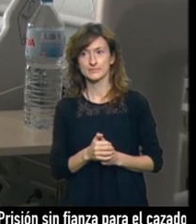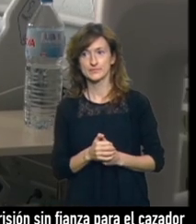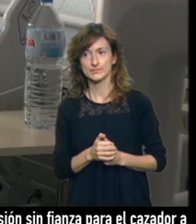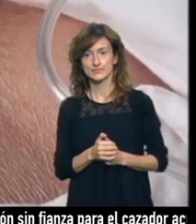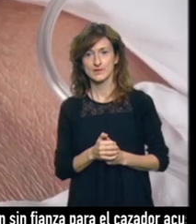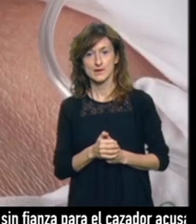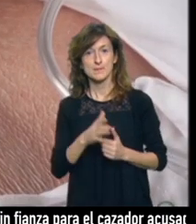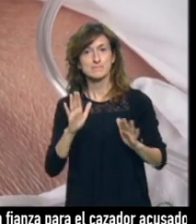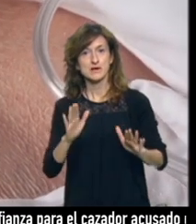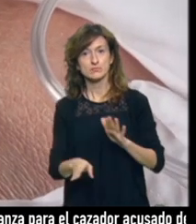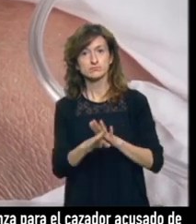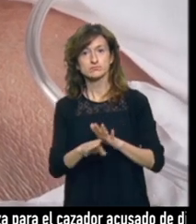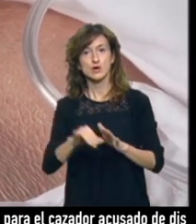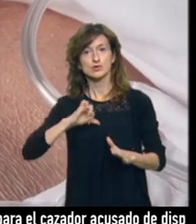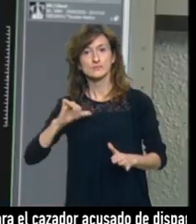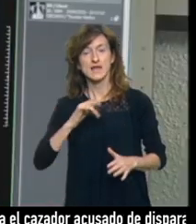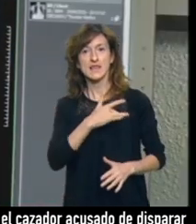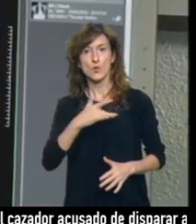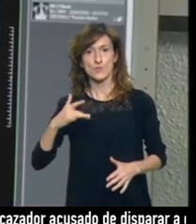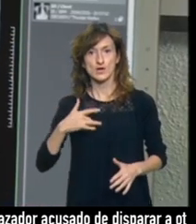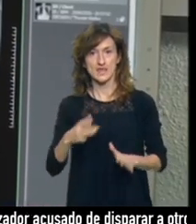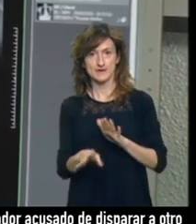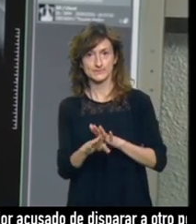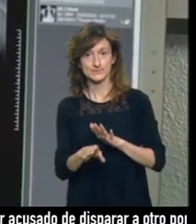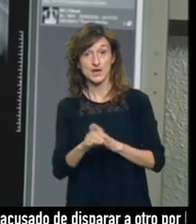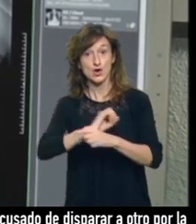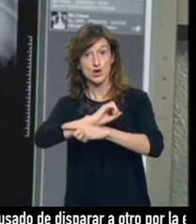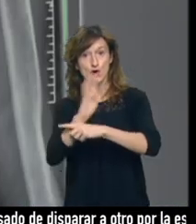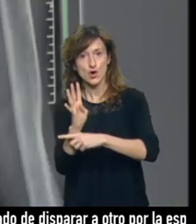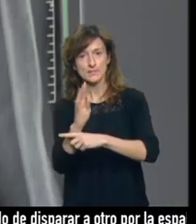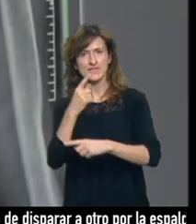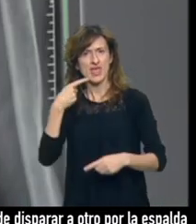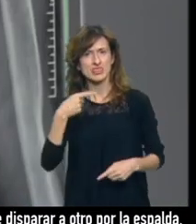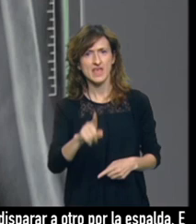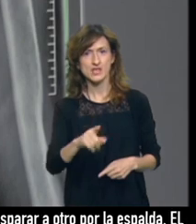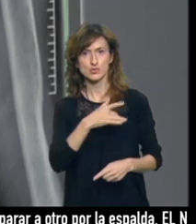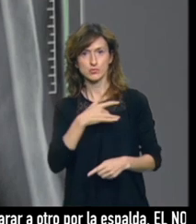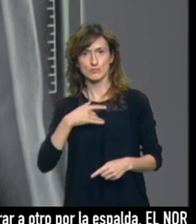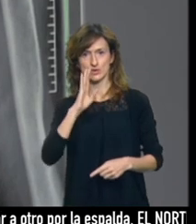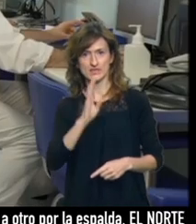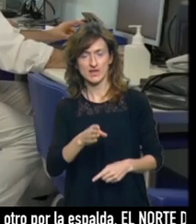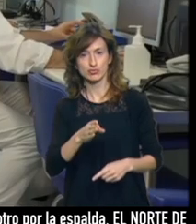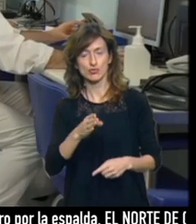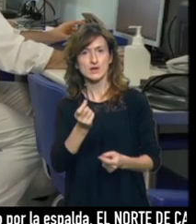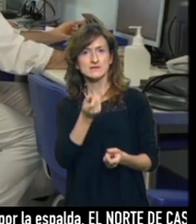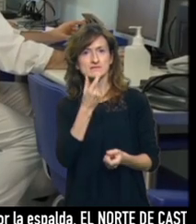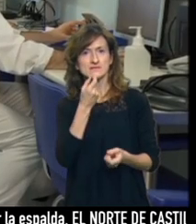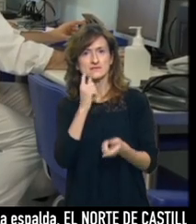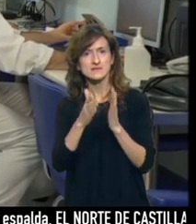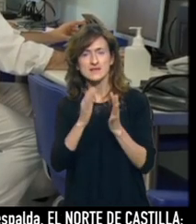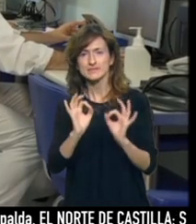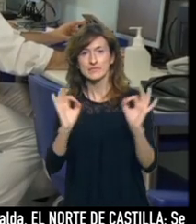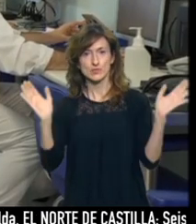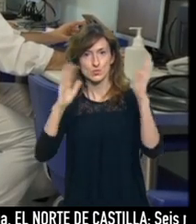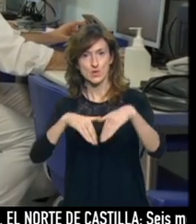oxígeno. Pero siguen ingresando por neumonía bilateral. El coronavirus daña directamente los pulmones. No hay un tratamiento específico.